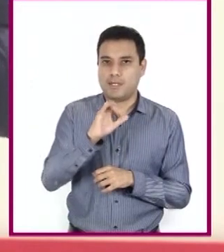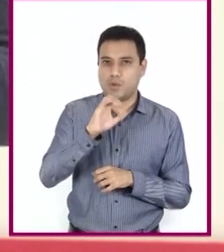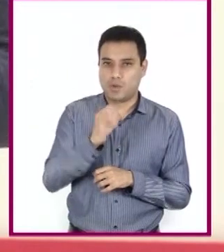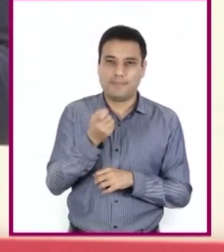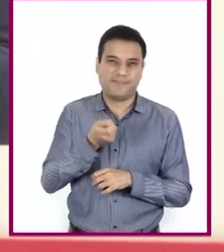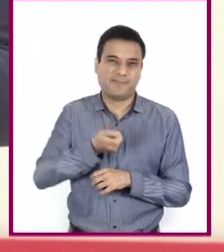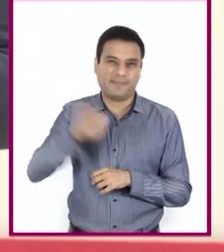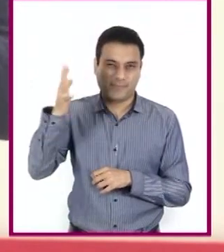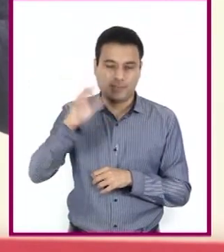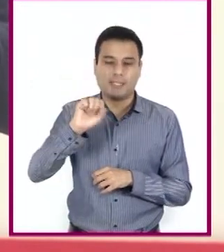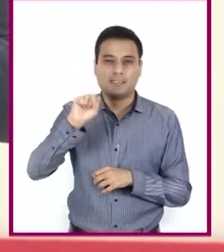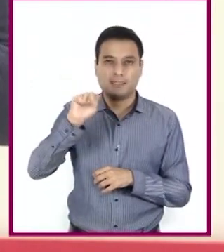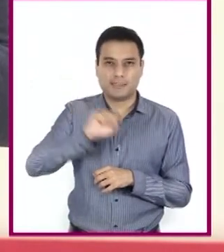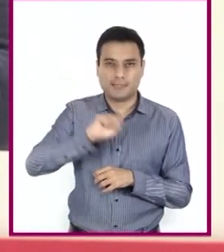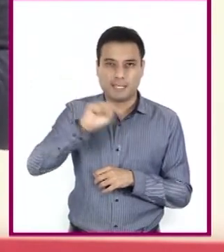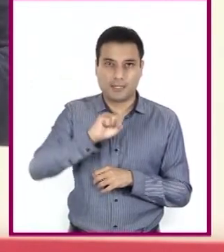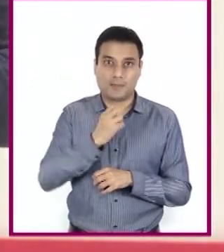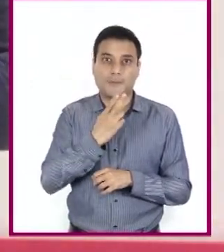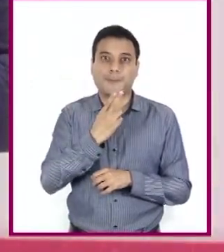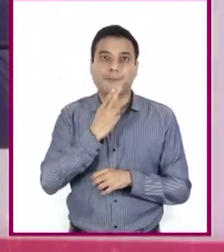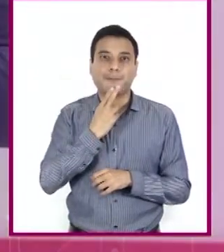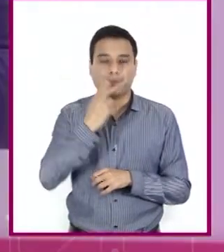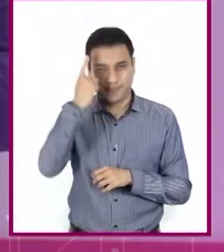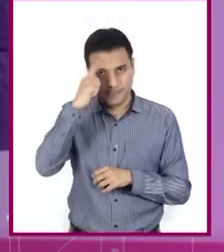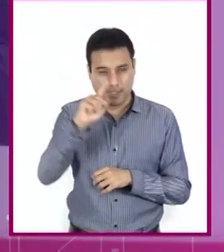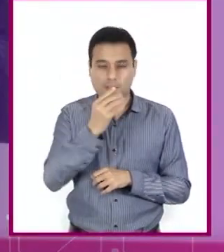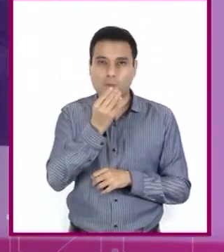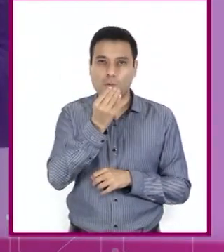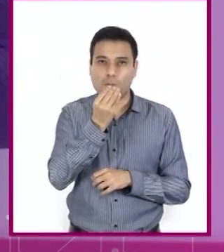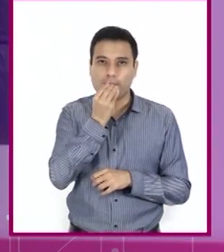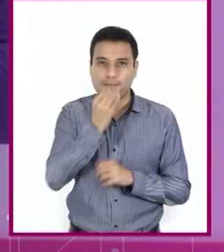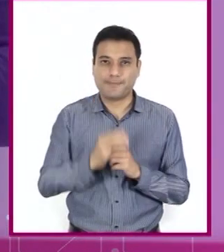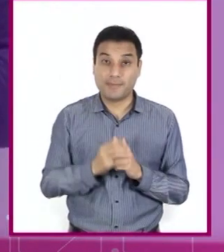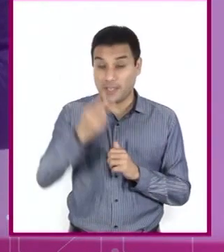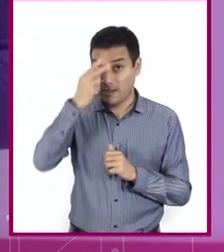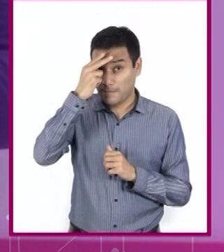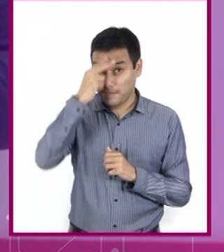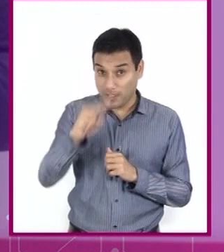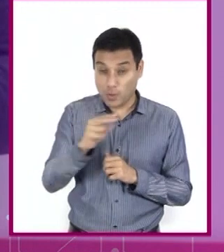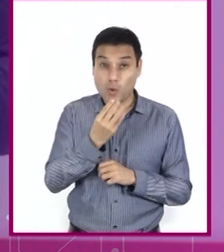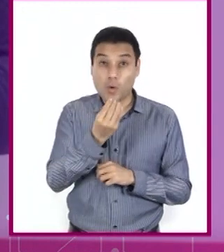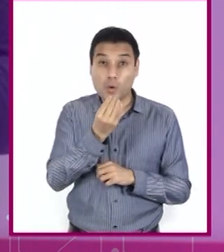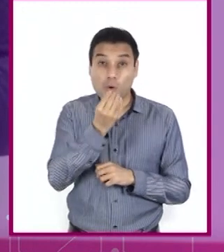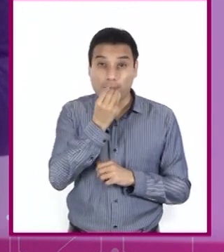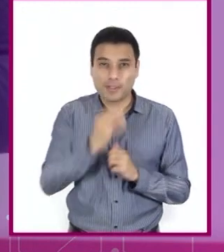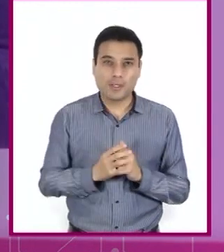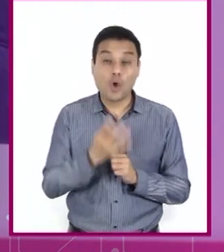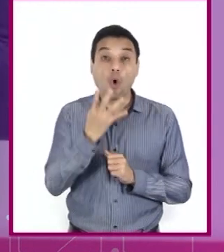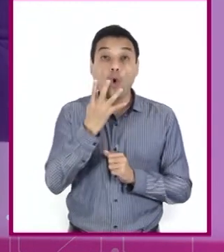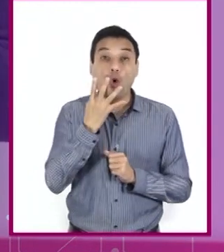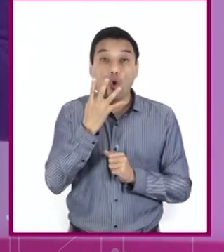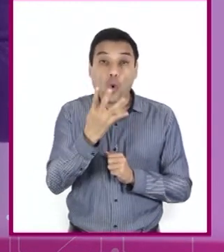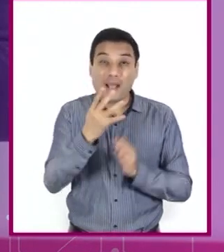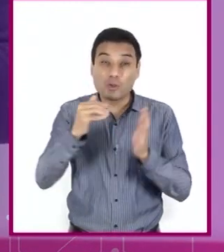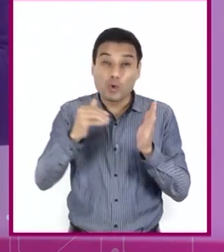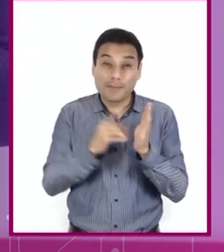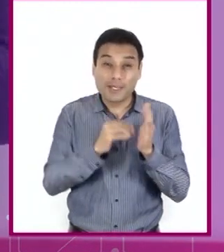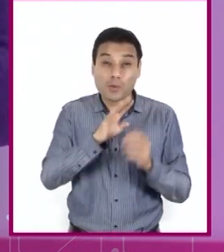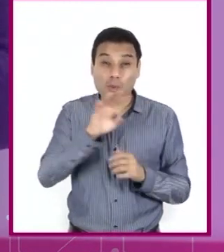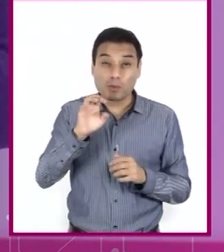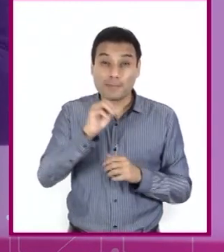parte imprescindible de la dieta. Sin embargo, los mexicanos consumen alrededor de 4.400 miligramos de